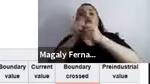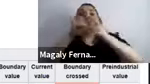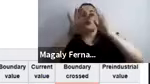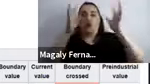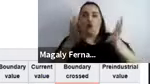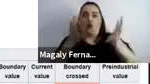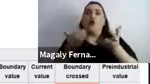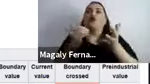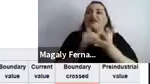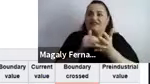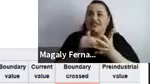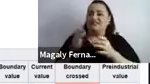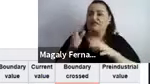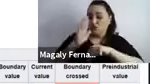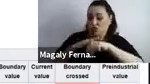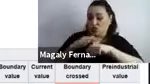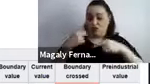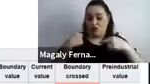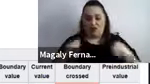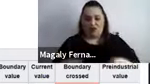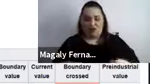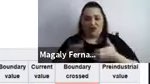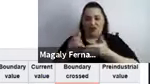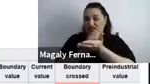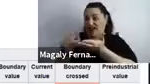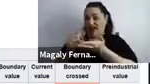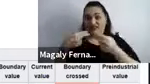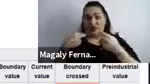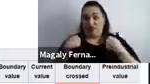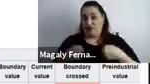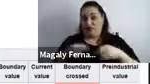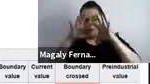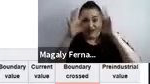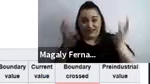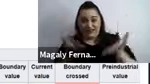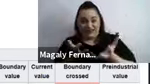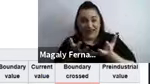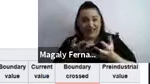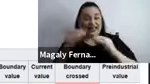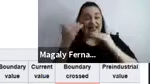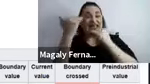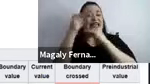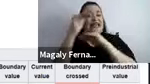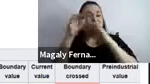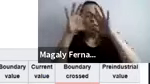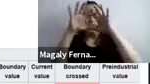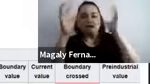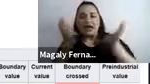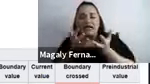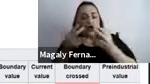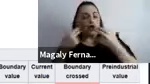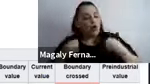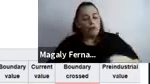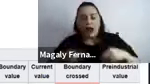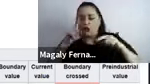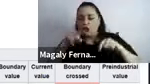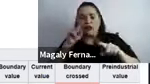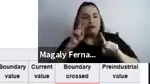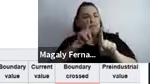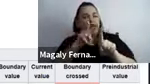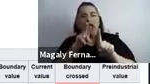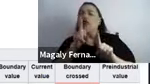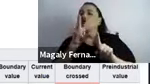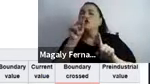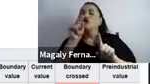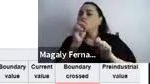Los límites planetarios no son realmente límites planetarios, son límites que el humano debe considerar para no